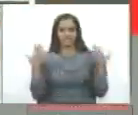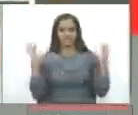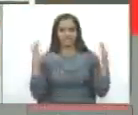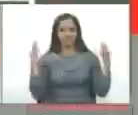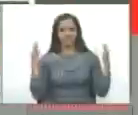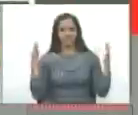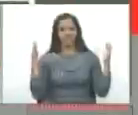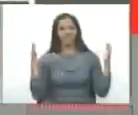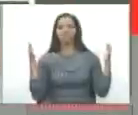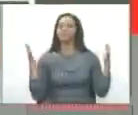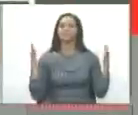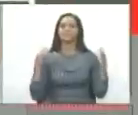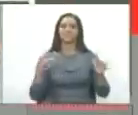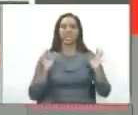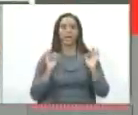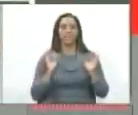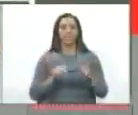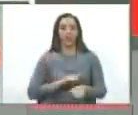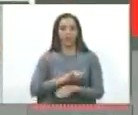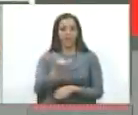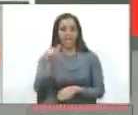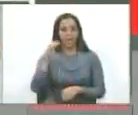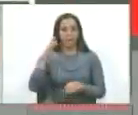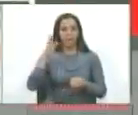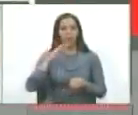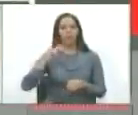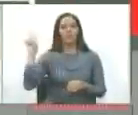Tremenda gira por Vietnam.